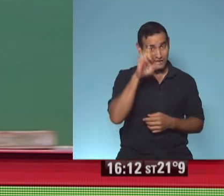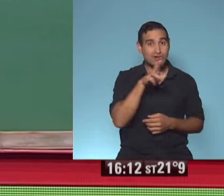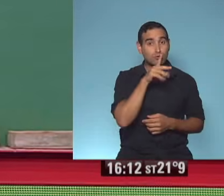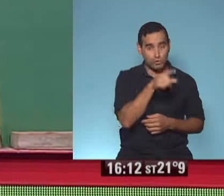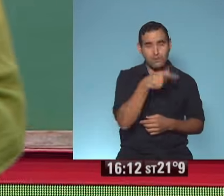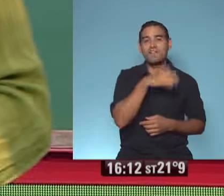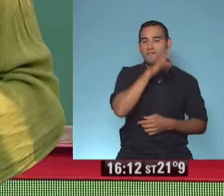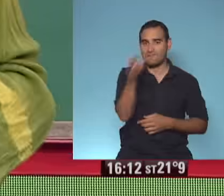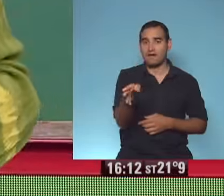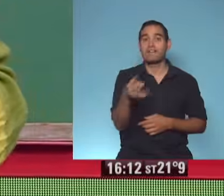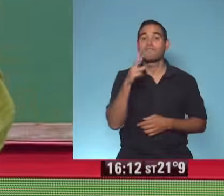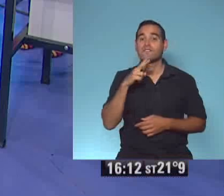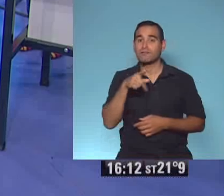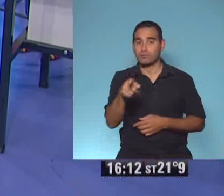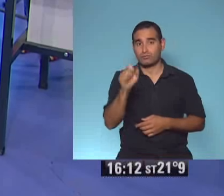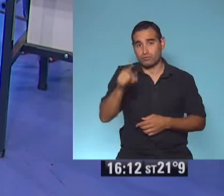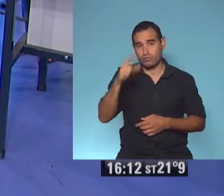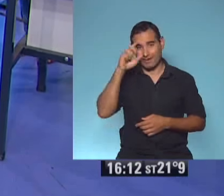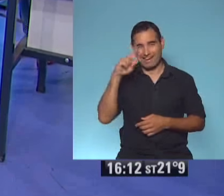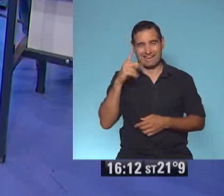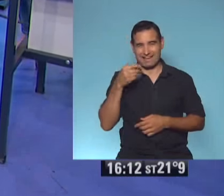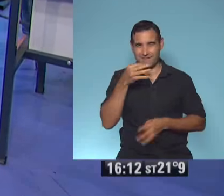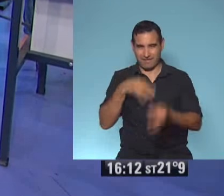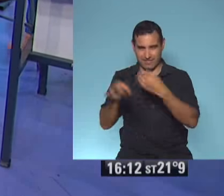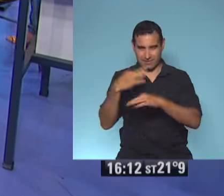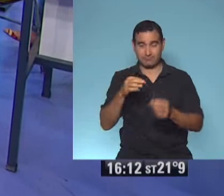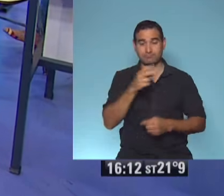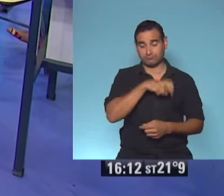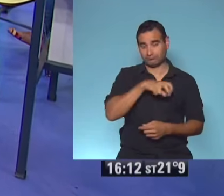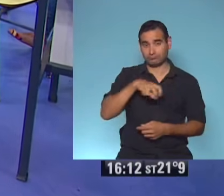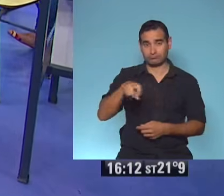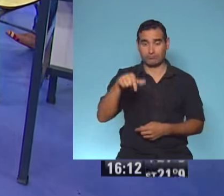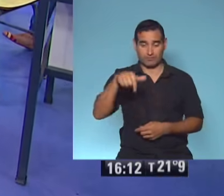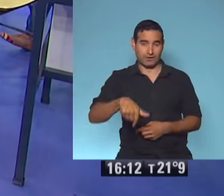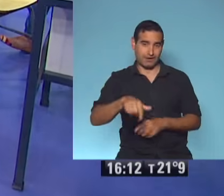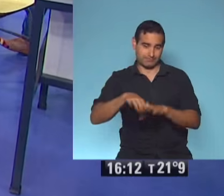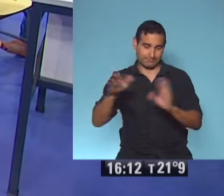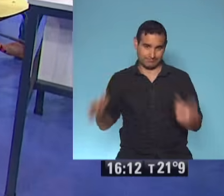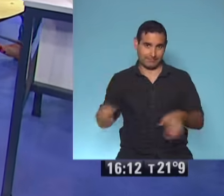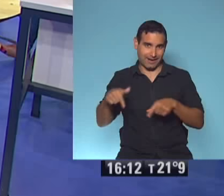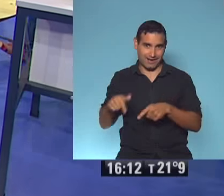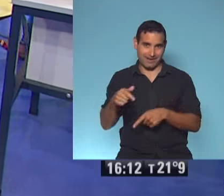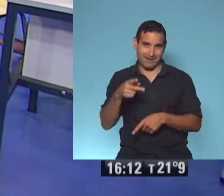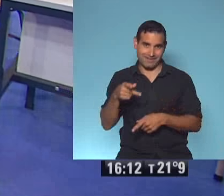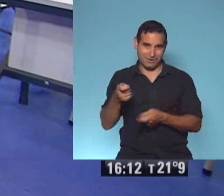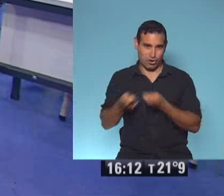la verdulería de Erika. La verdulería la tenemos acá igual. Ah, bueno,